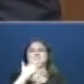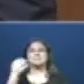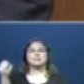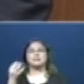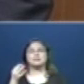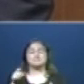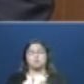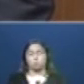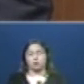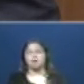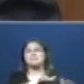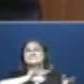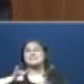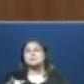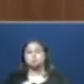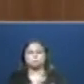la ordenación del